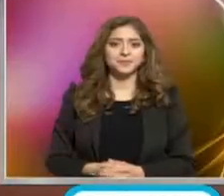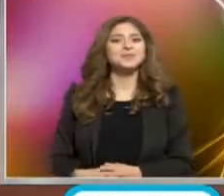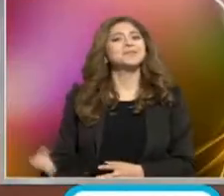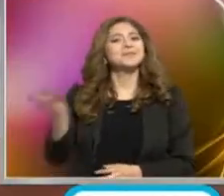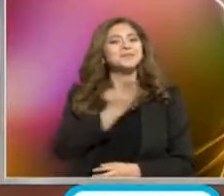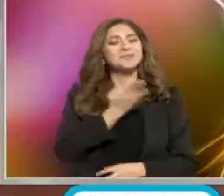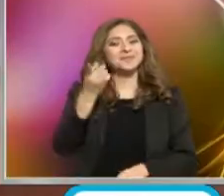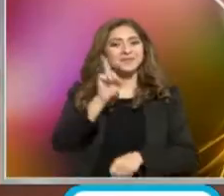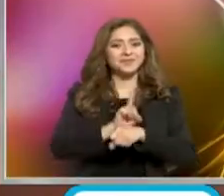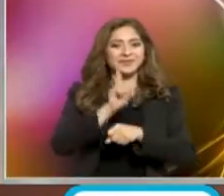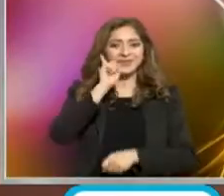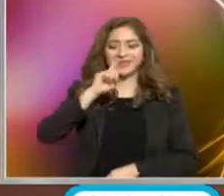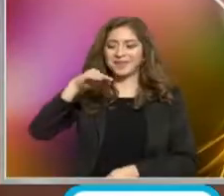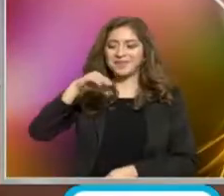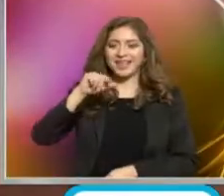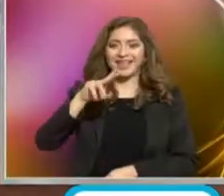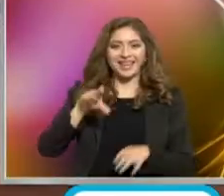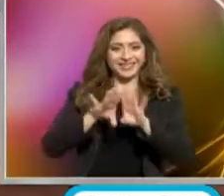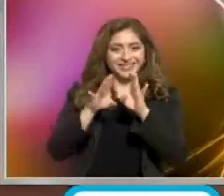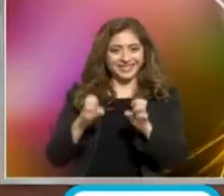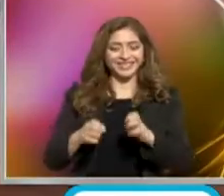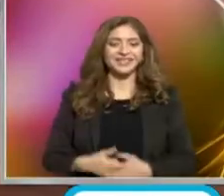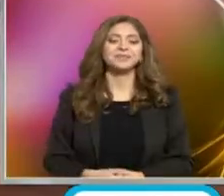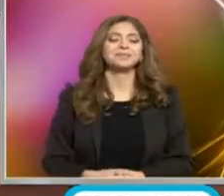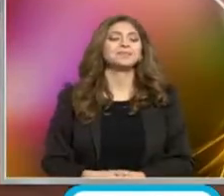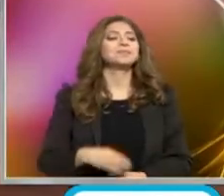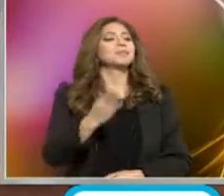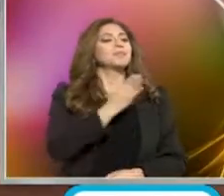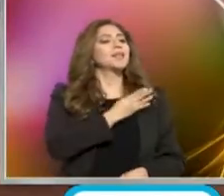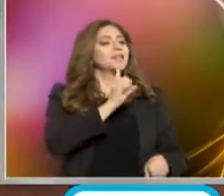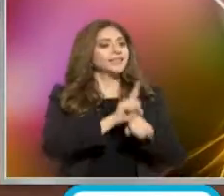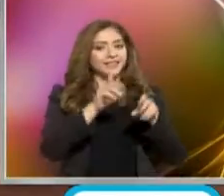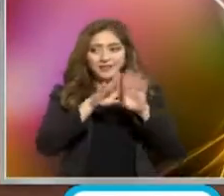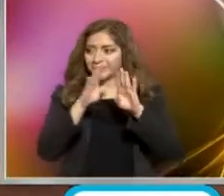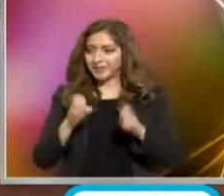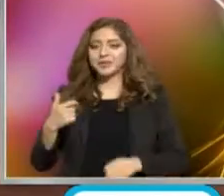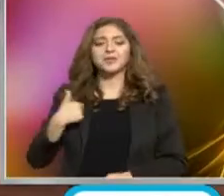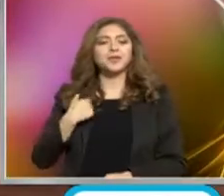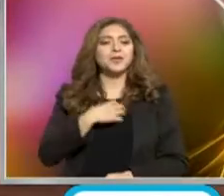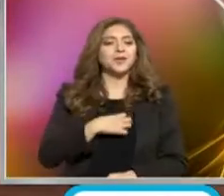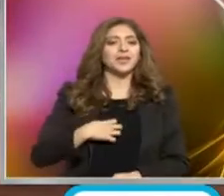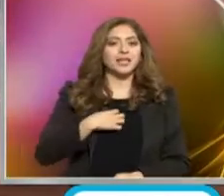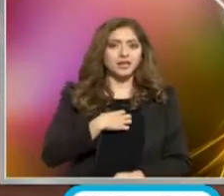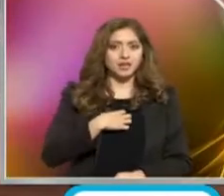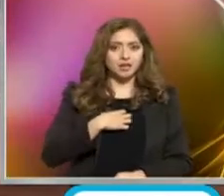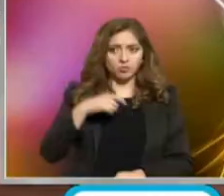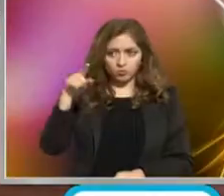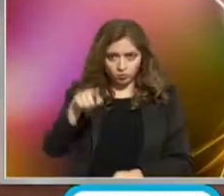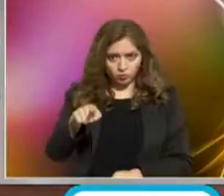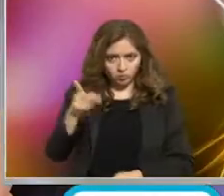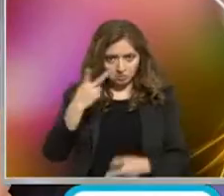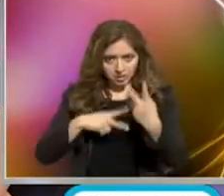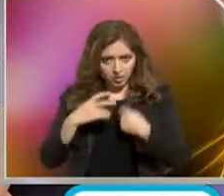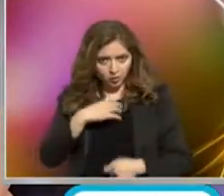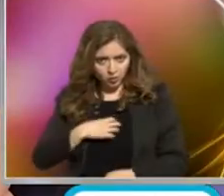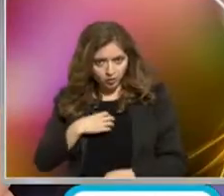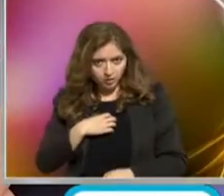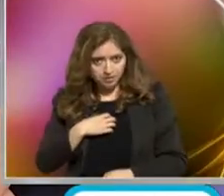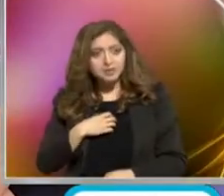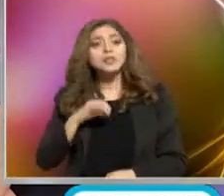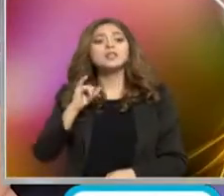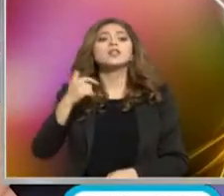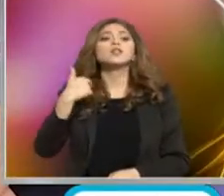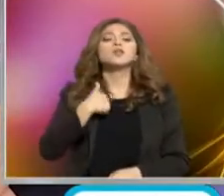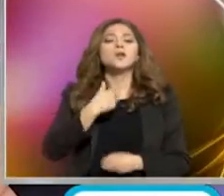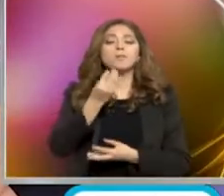Muy buenos días, María, bienvenida. ¿Cómo estás? Buenos días, ¿cómo están? ¿Cómo estás, Muy María? contenta. Gracias, yo también. ¿Tú también vienes contenta? Vengo contenta porque